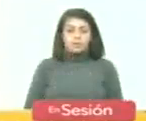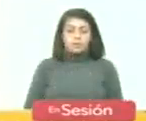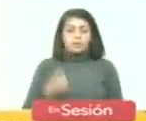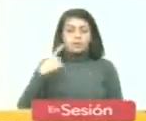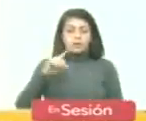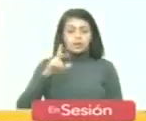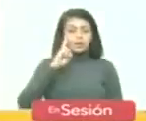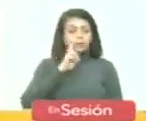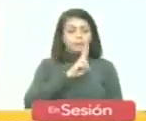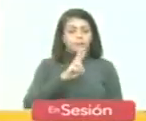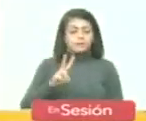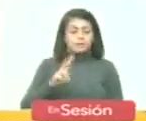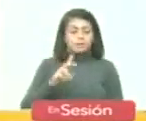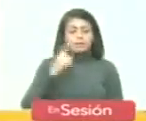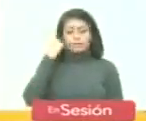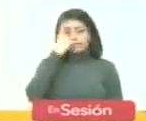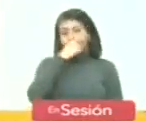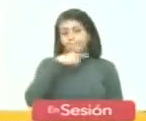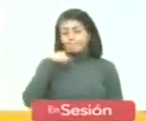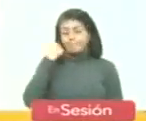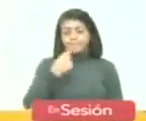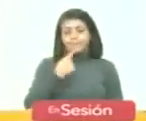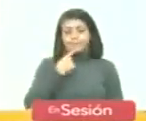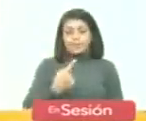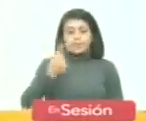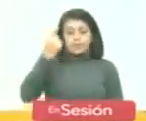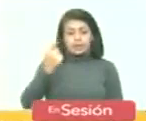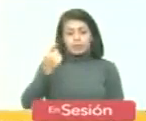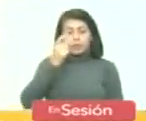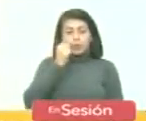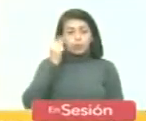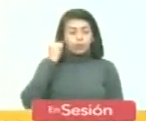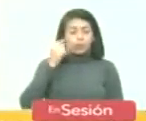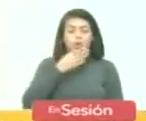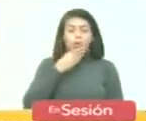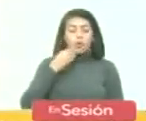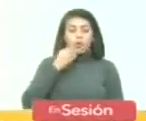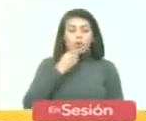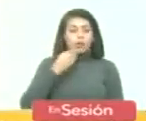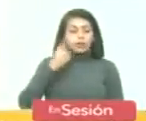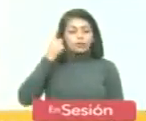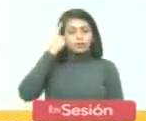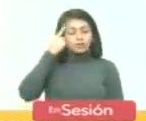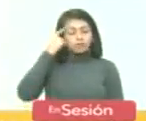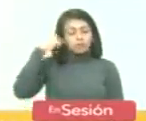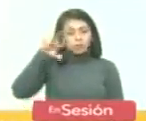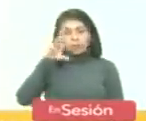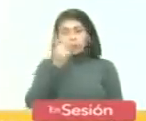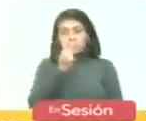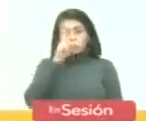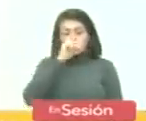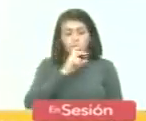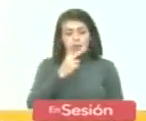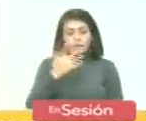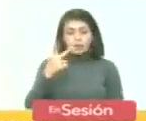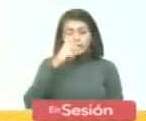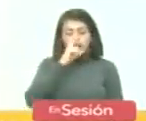Hay que verle el rostro, señor presidente, compañeros diputados, compañeras diputadas, a un joven quizá de 22 años, 23